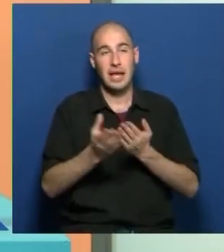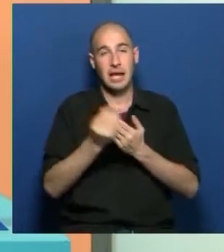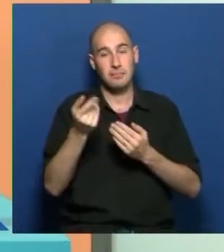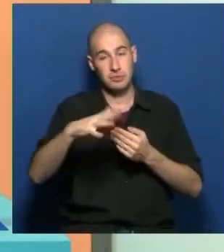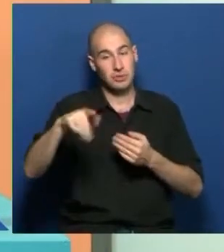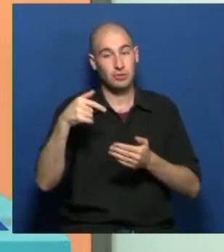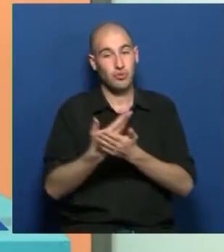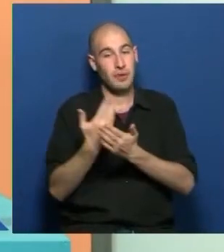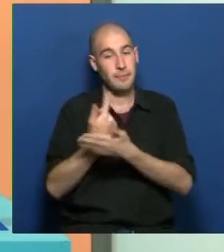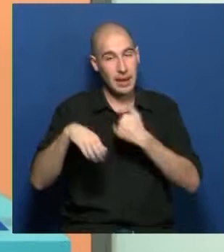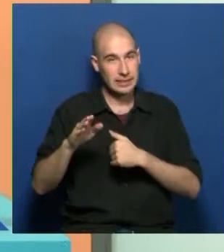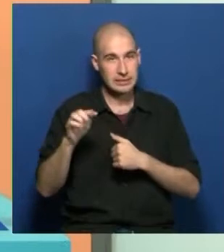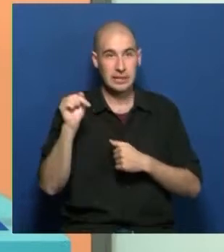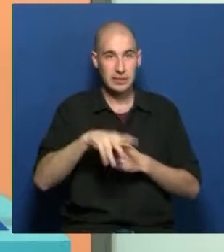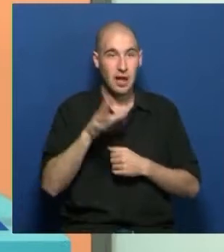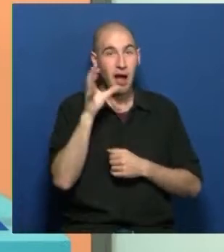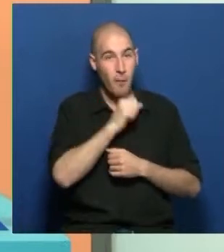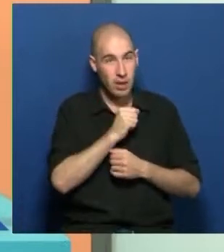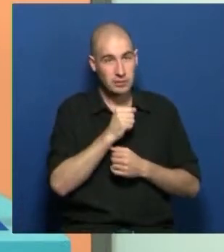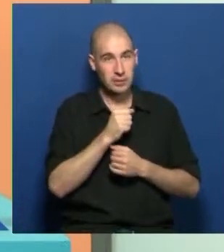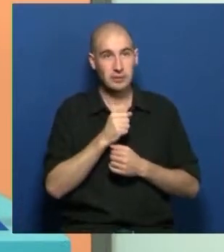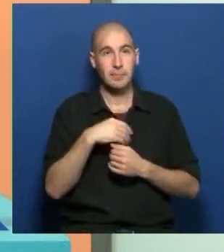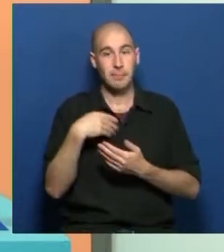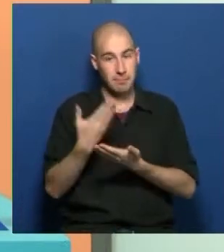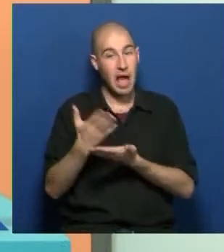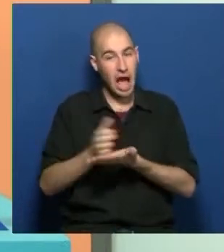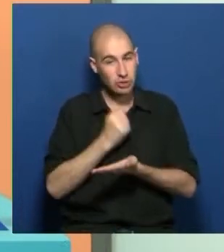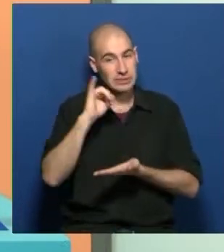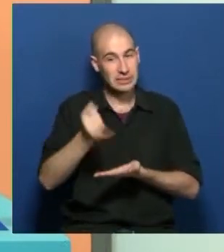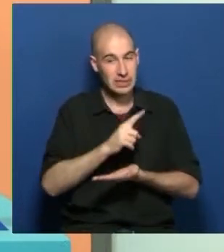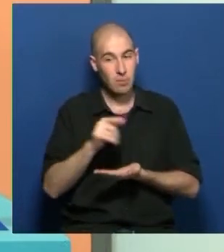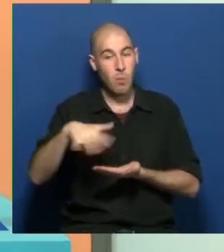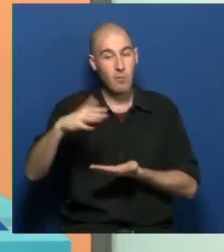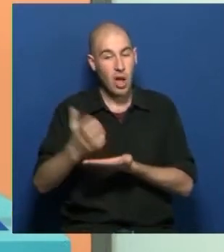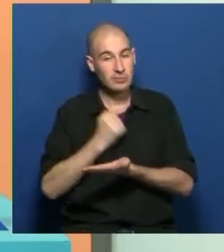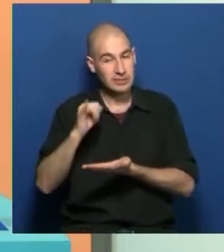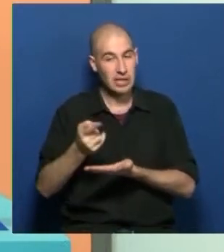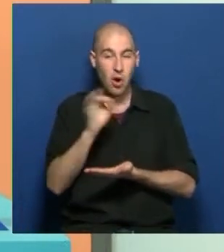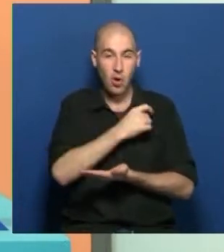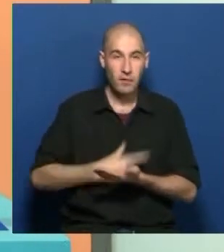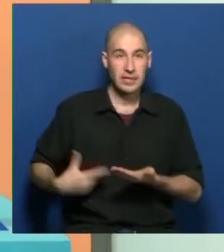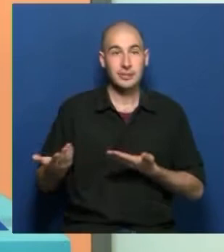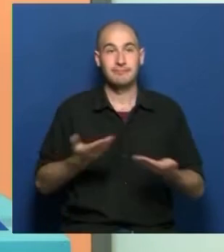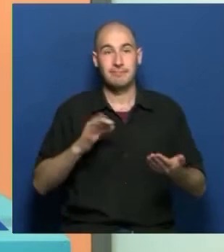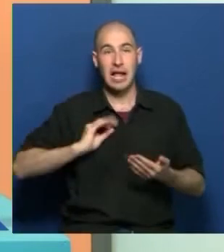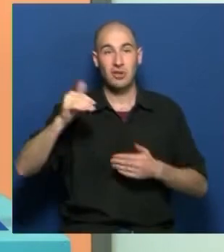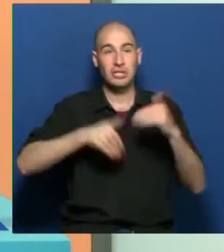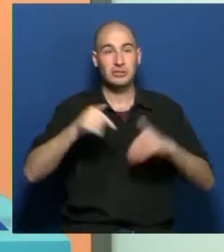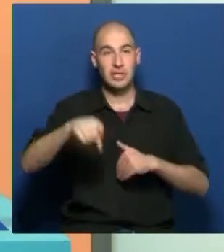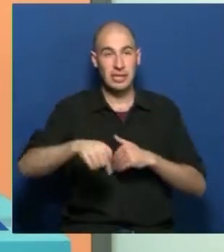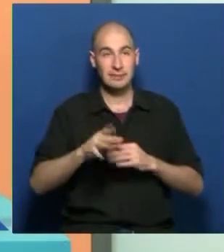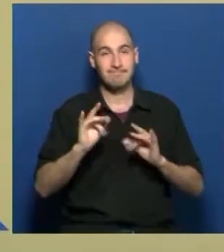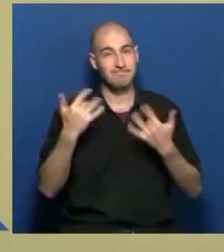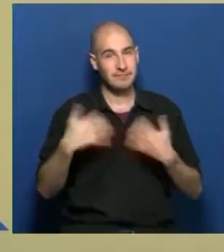al pueblo. ¿Estará dispuesto digamos, a asumir ese costo el pueblo o el gobierno en un año electoral?